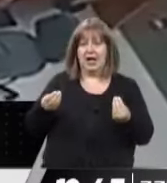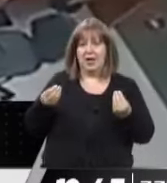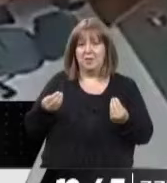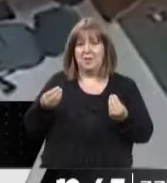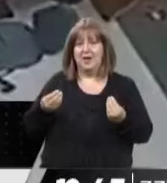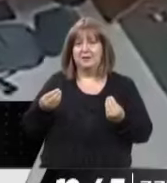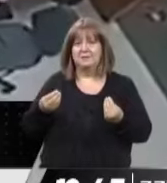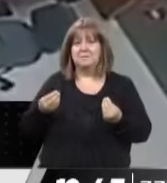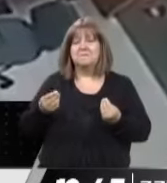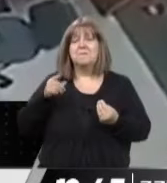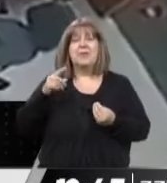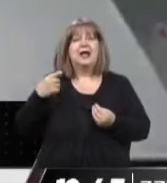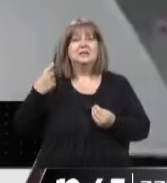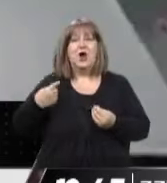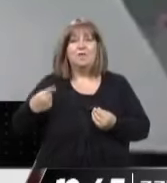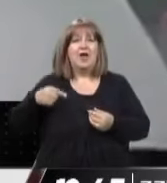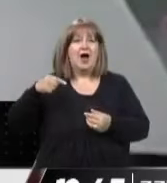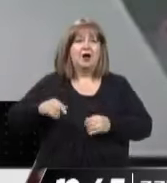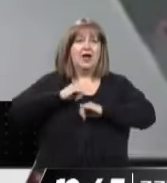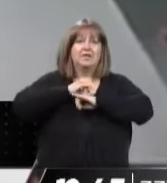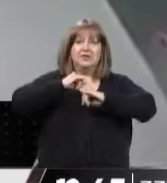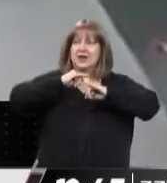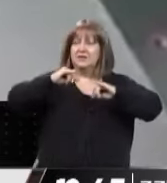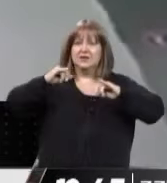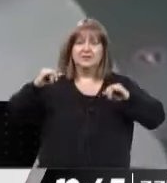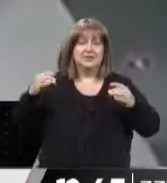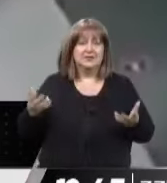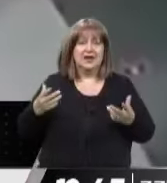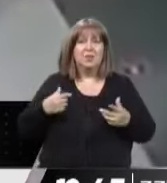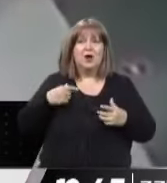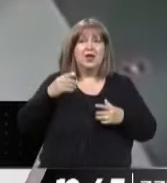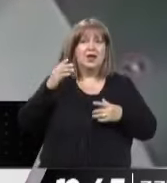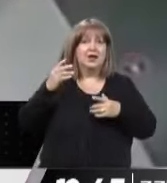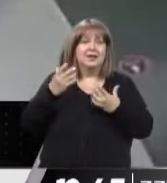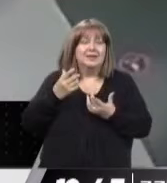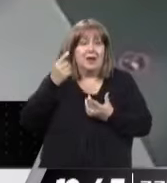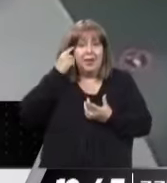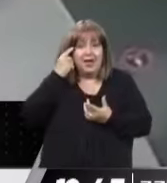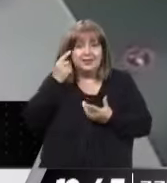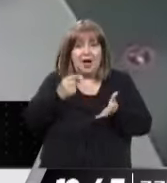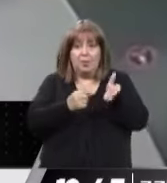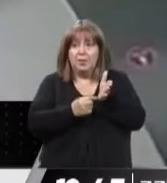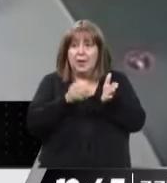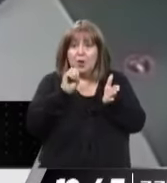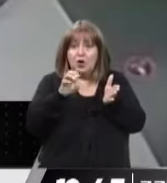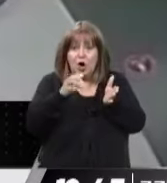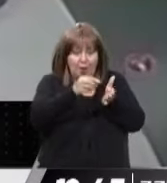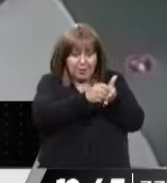Sofía, esto ha dominado los portales durante todo el día. Claro. Todos los portales han hablado de este caso. Quiero saber, quiero entrevistar al